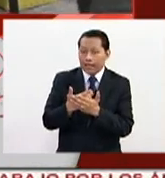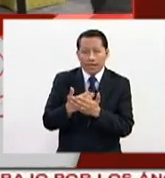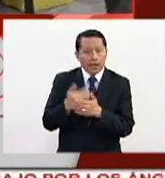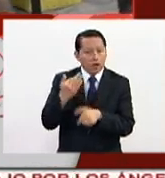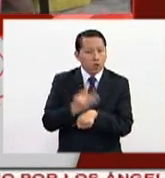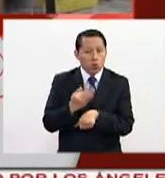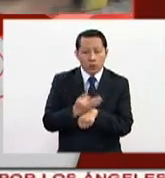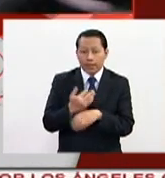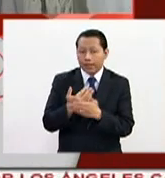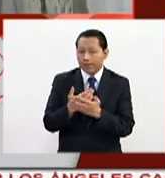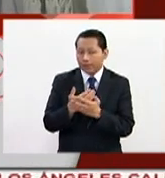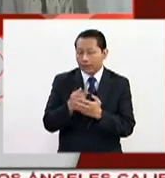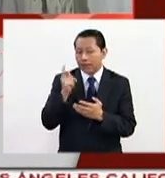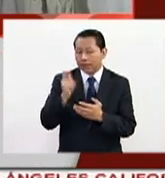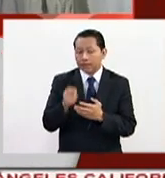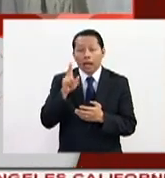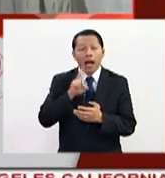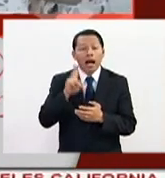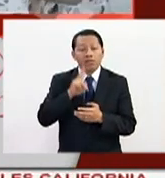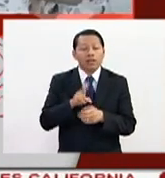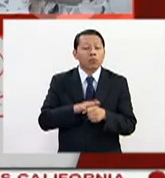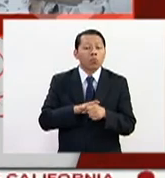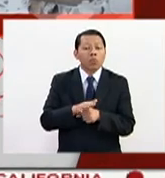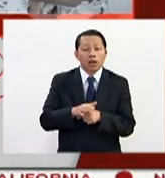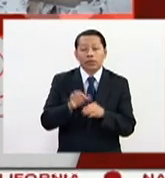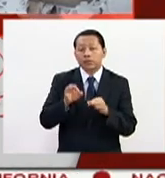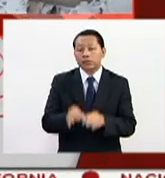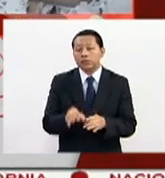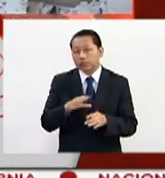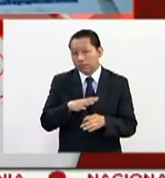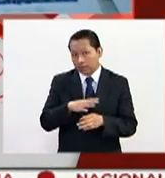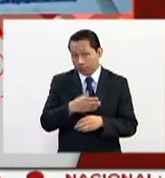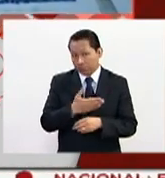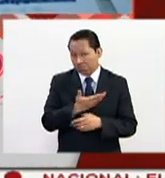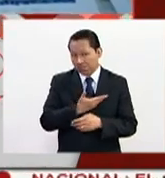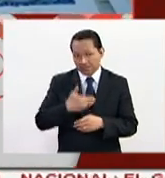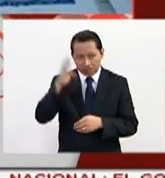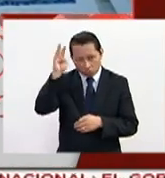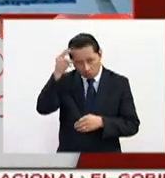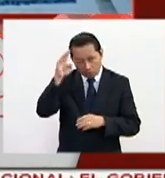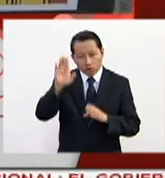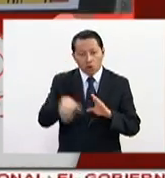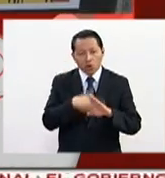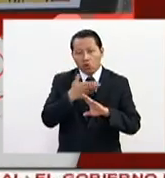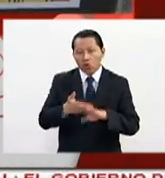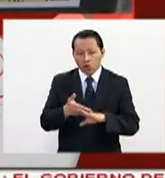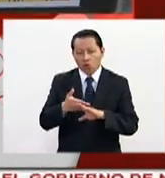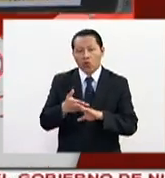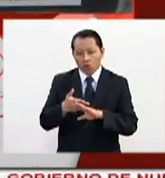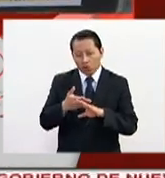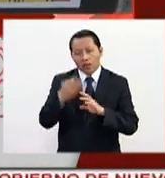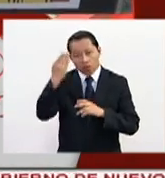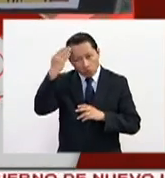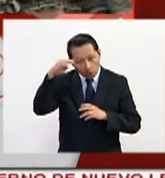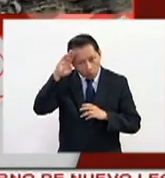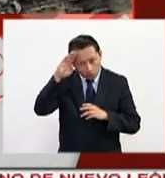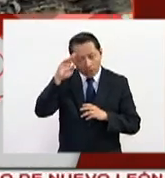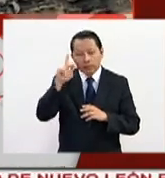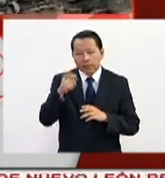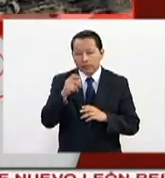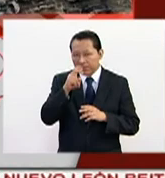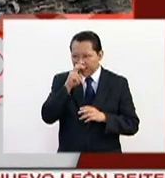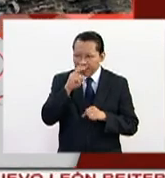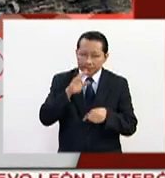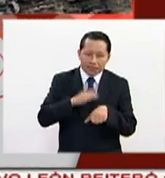el régimen está esperando a ver cuál va a ser la reacción real del presidente Donald Trump en contra del régimen, si se va a aplicar una línea más